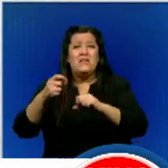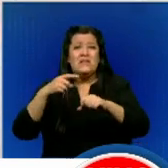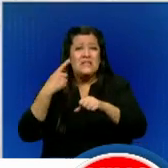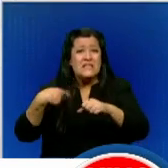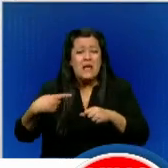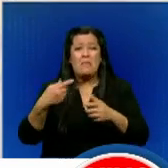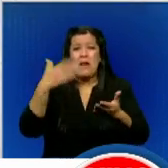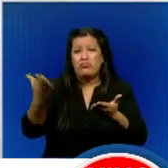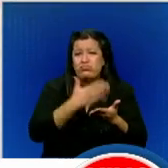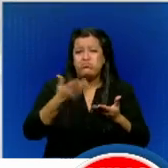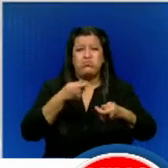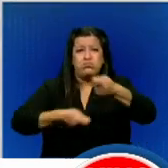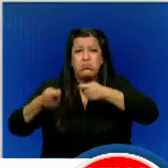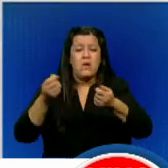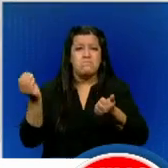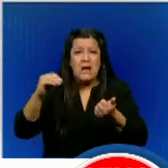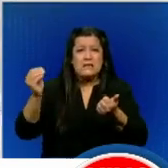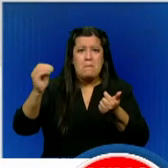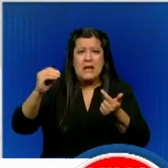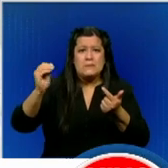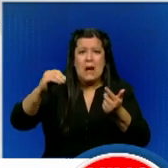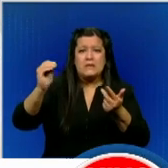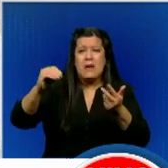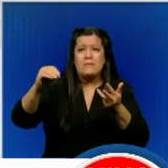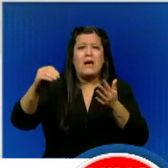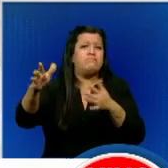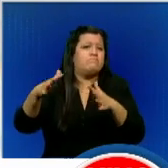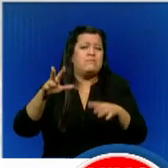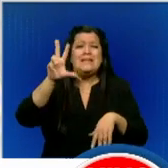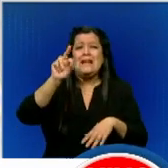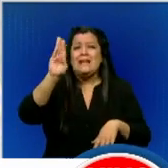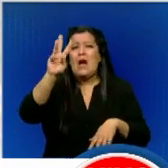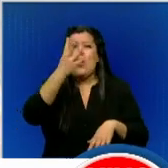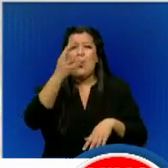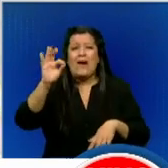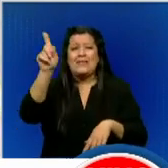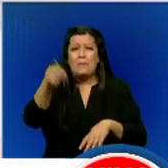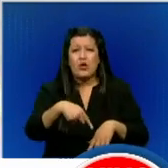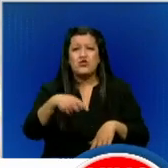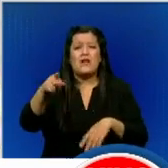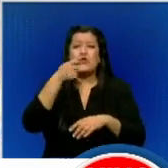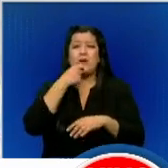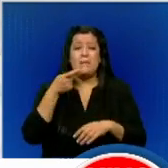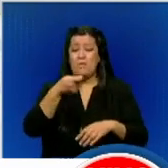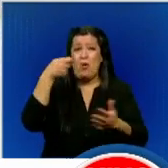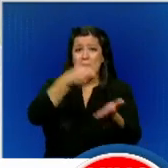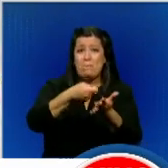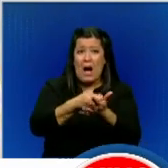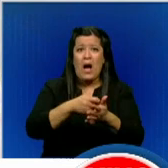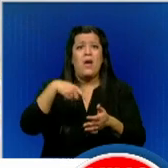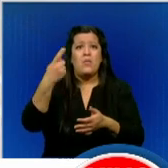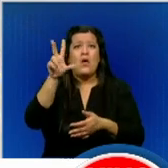producción y comercialización va sumando impuestos y llegan a evitar en el 30 y 40 por ciento del precio final qué buena un consumidor